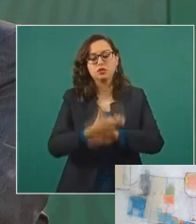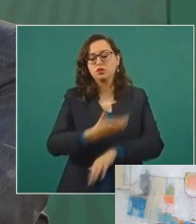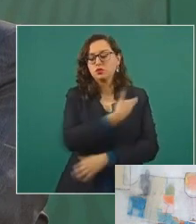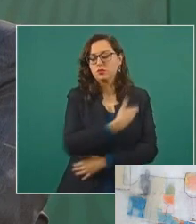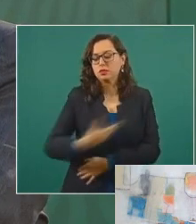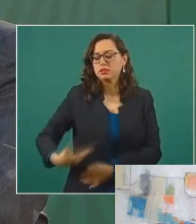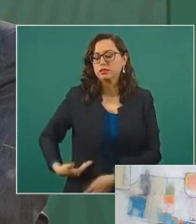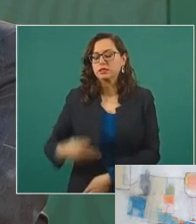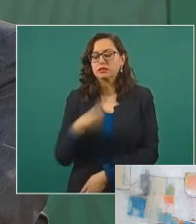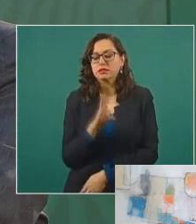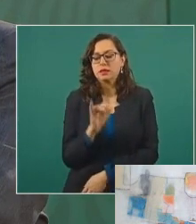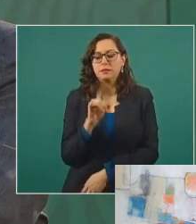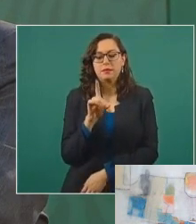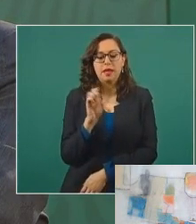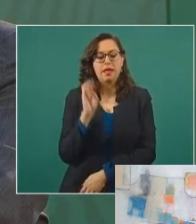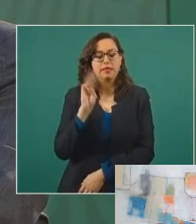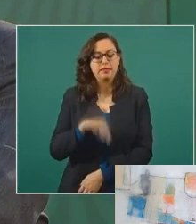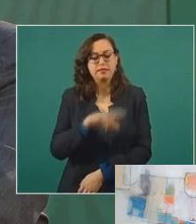este